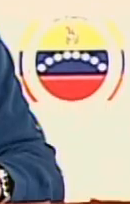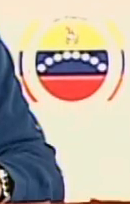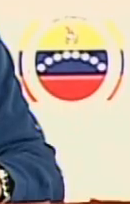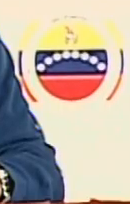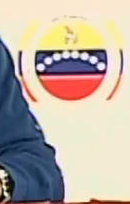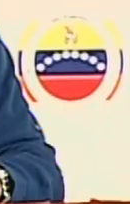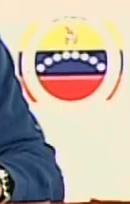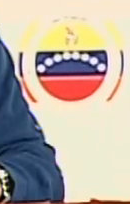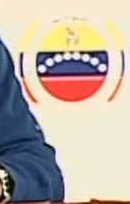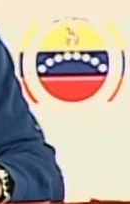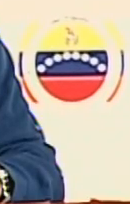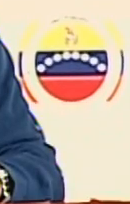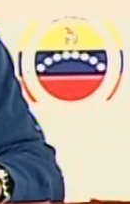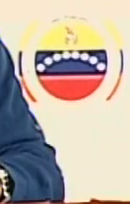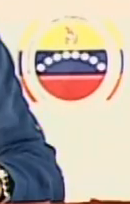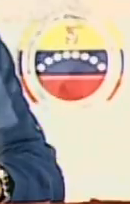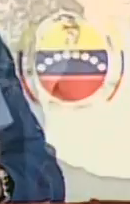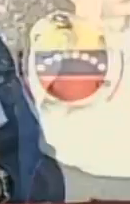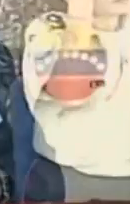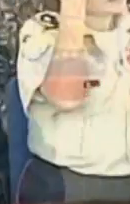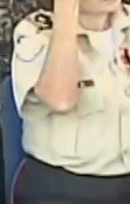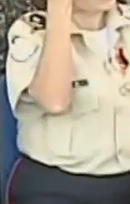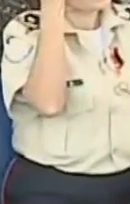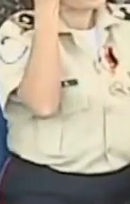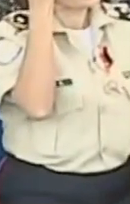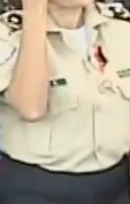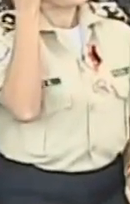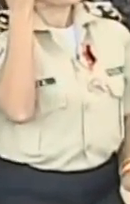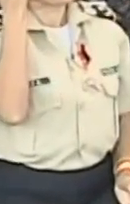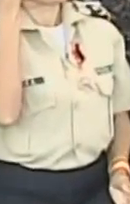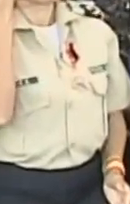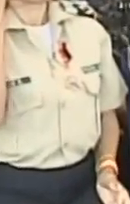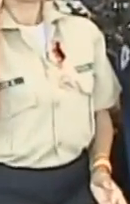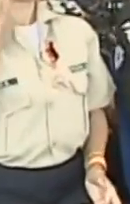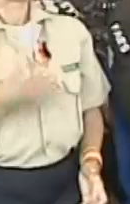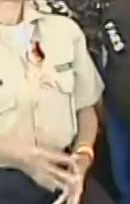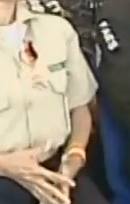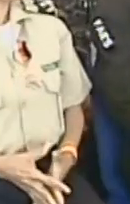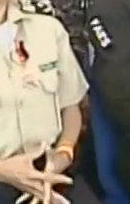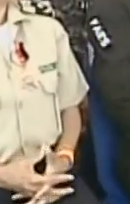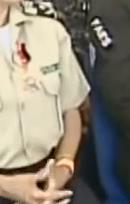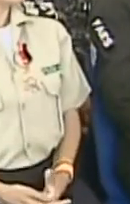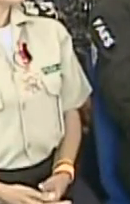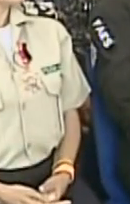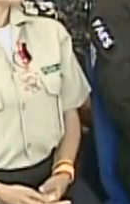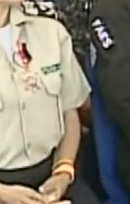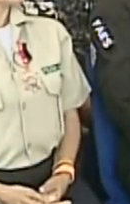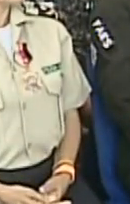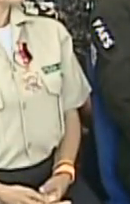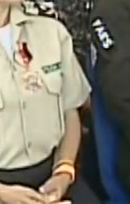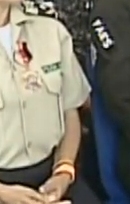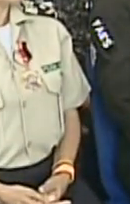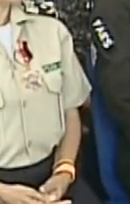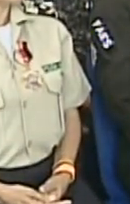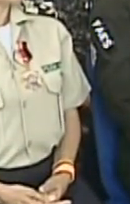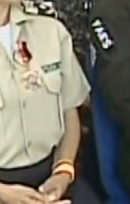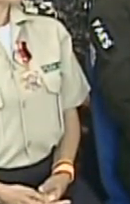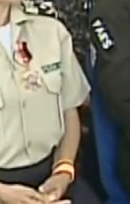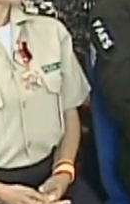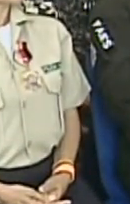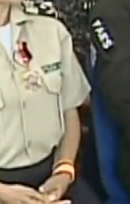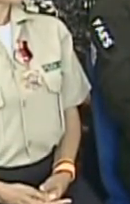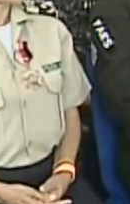Bueno, ahí estamos, miren, ese gobernador, sin lugar a dudas, un gobernador de verdad. Se demuestra que la revolución